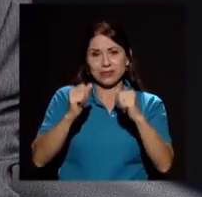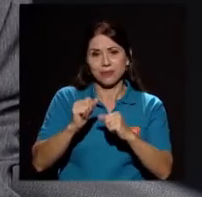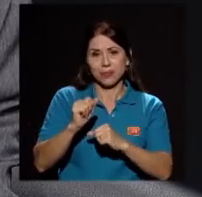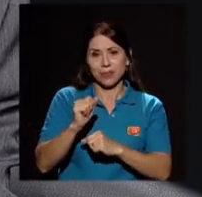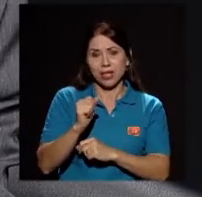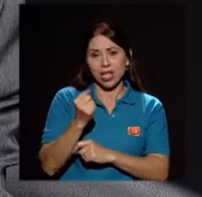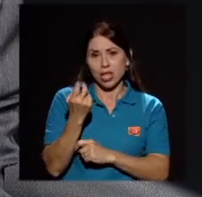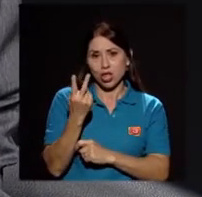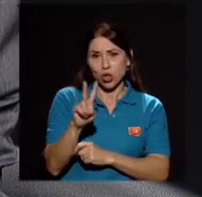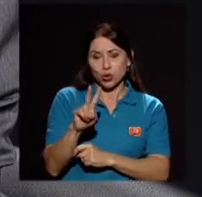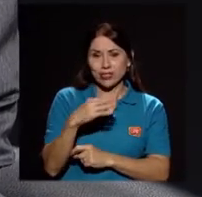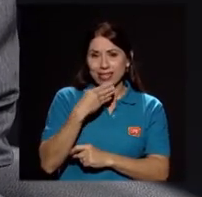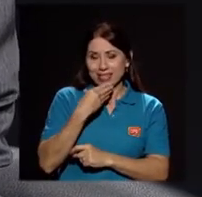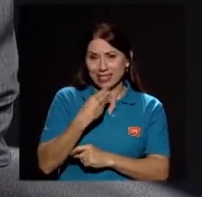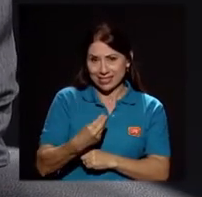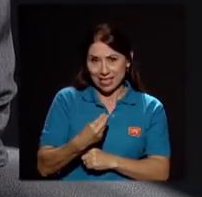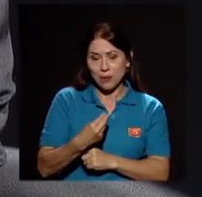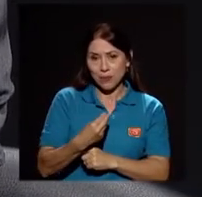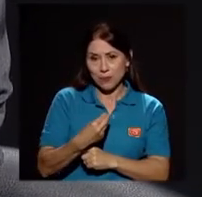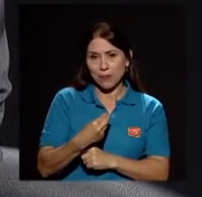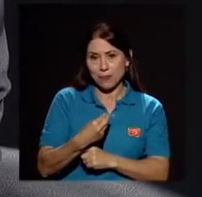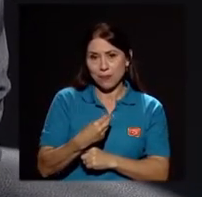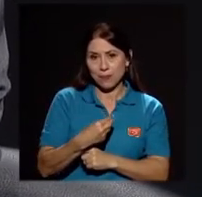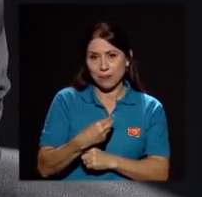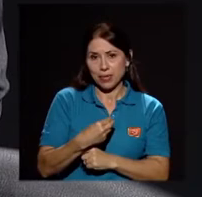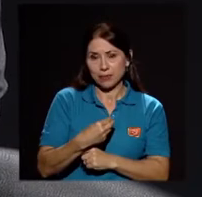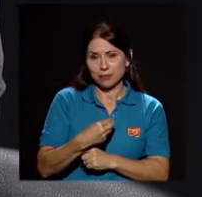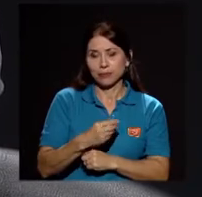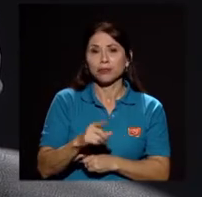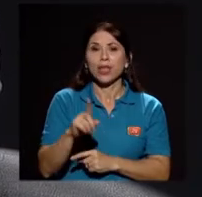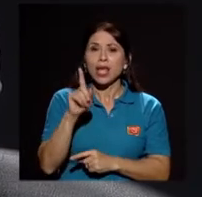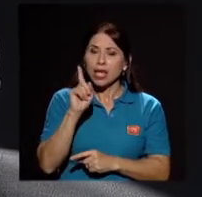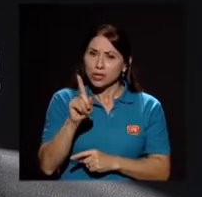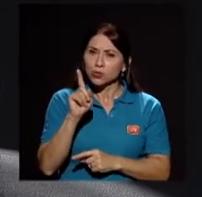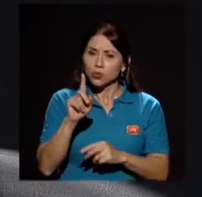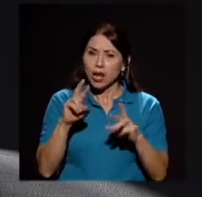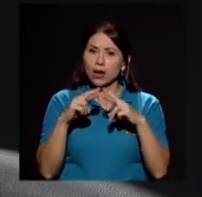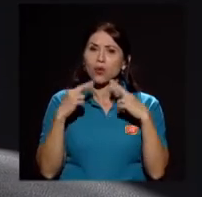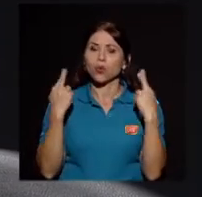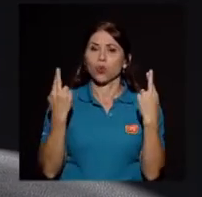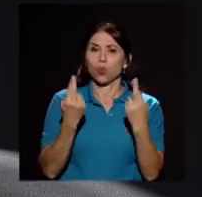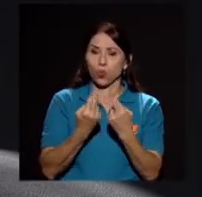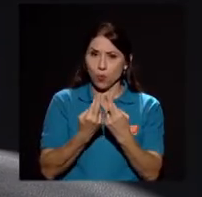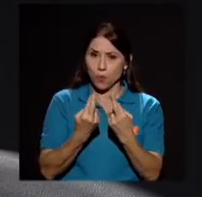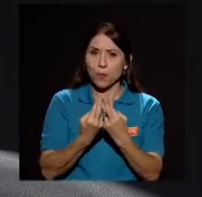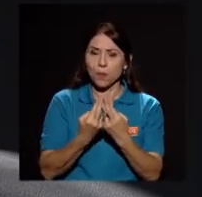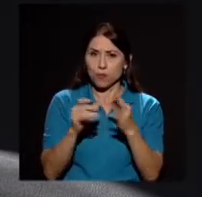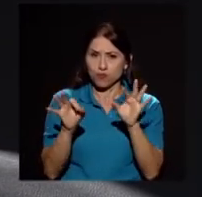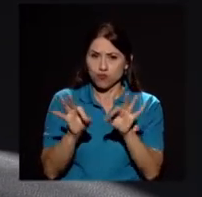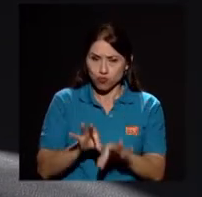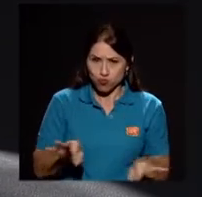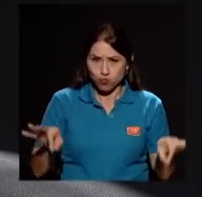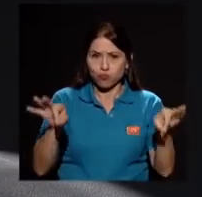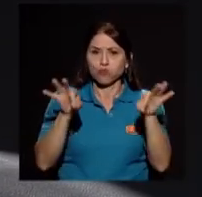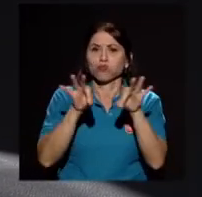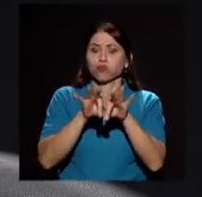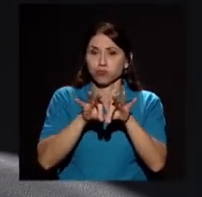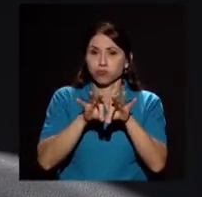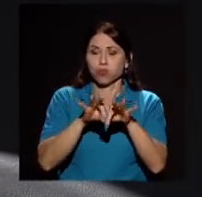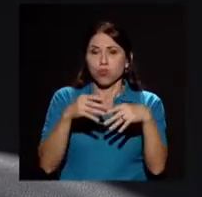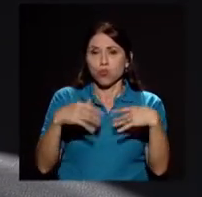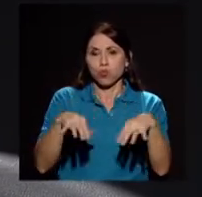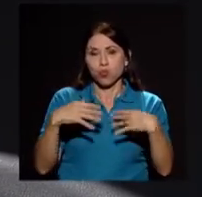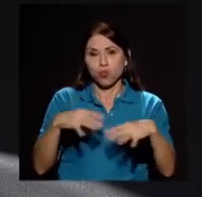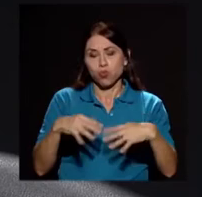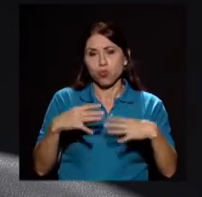diciembre es una una cumbre muy importante esencial